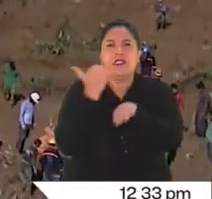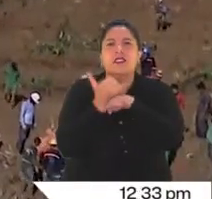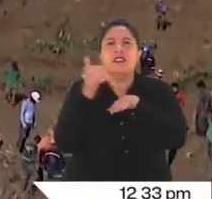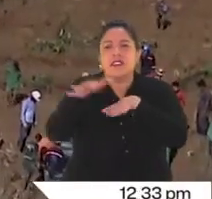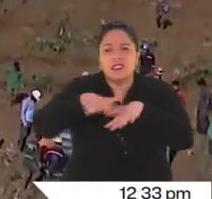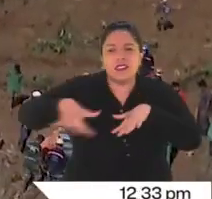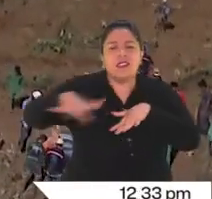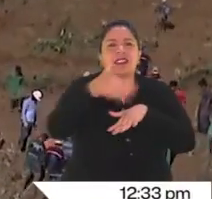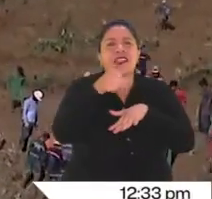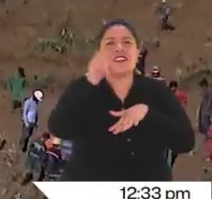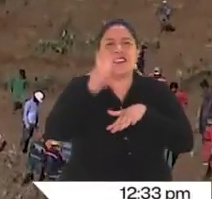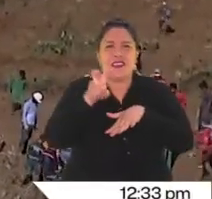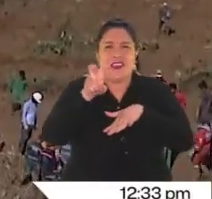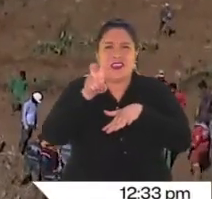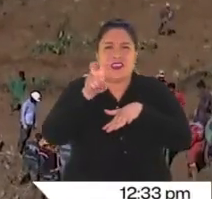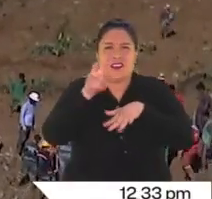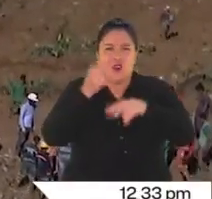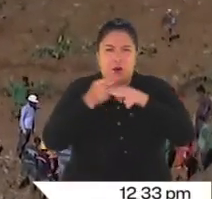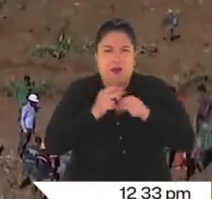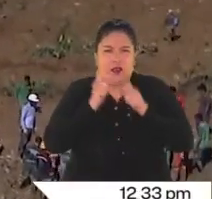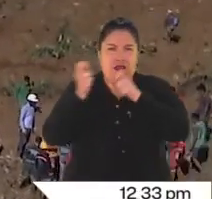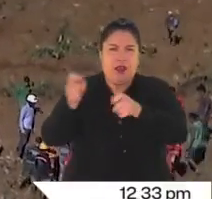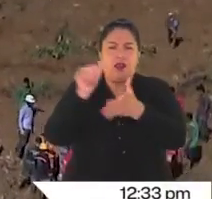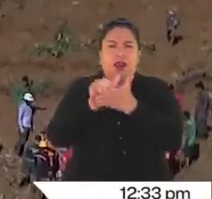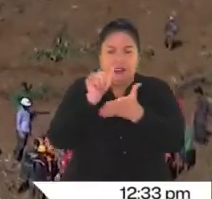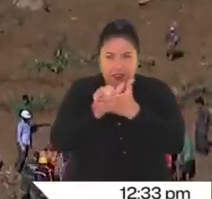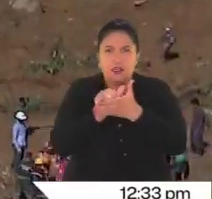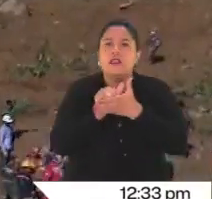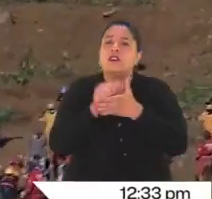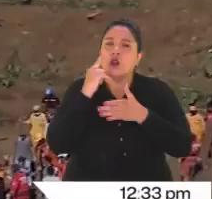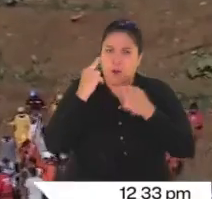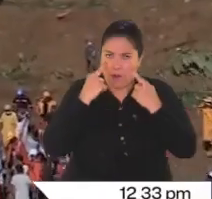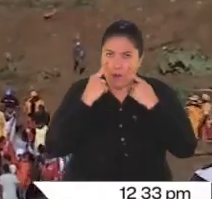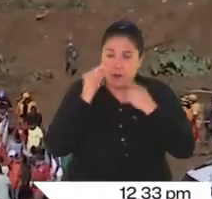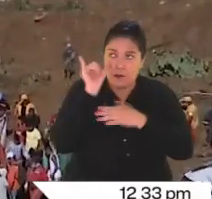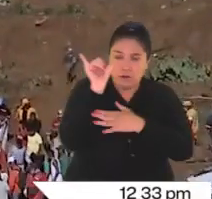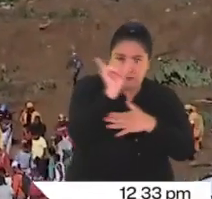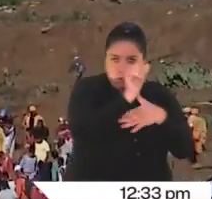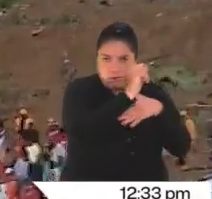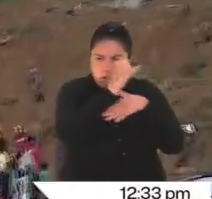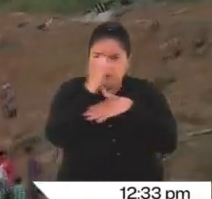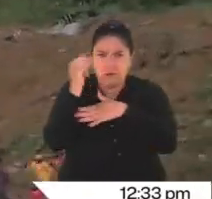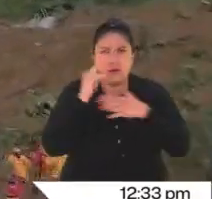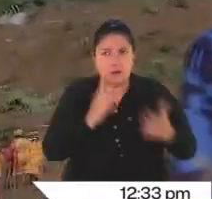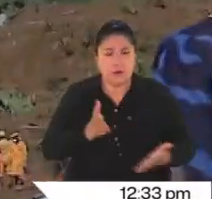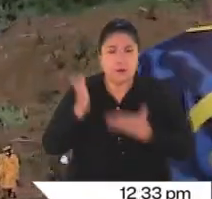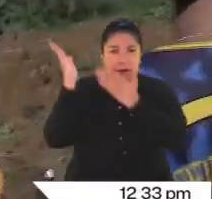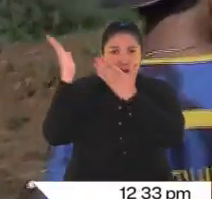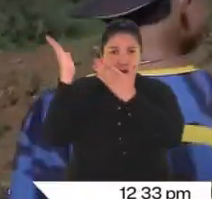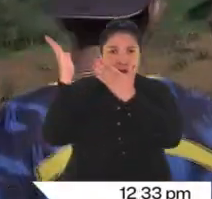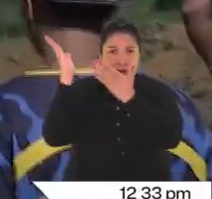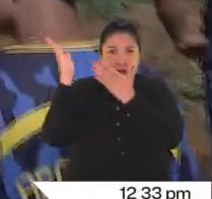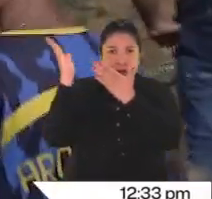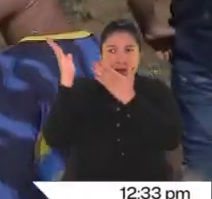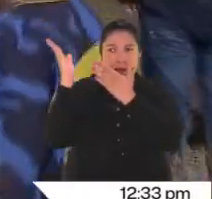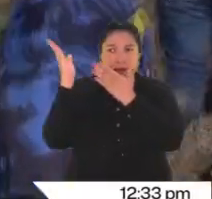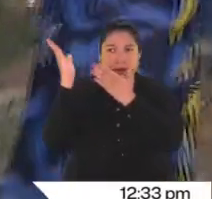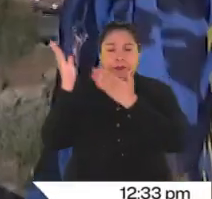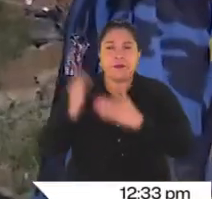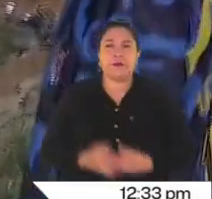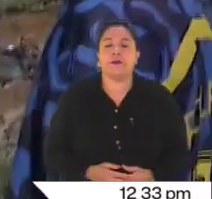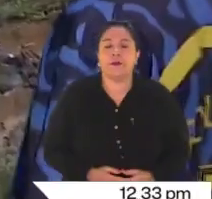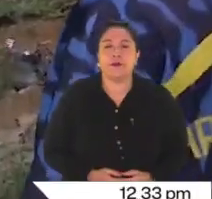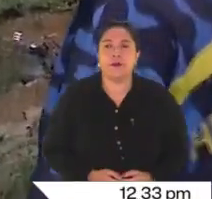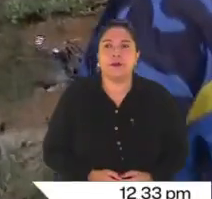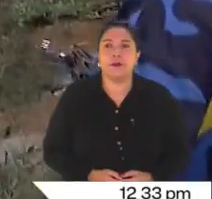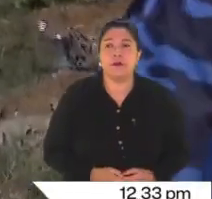voy a mostrarles cuál es el panorama que hay en este momento en esta zona. Ahí, como ustedes pueden ver, está todavía